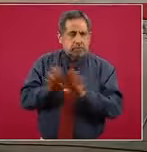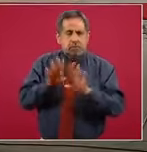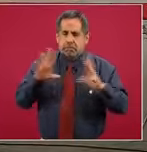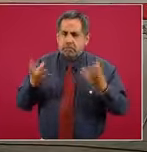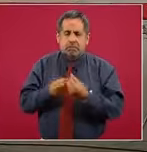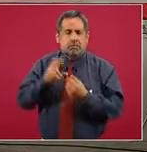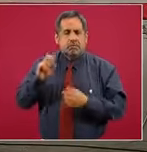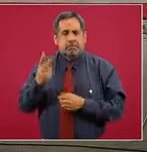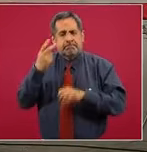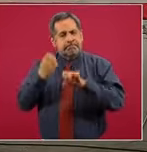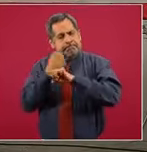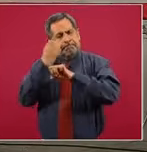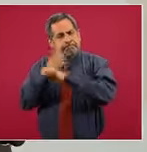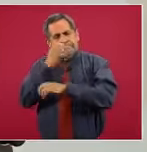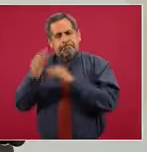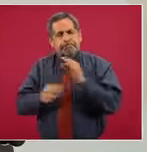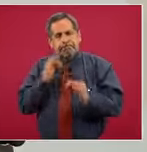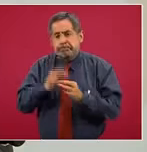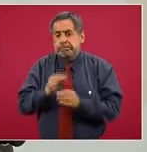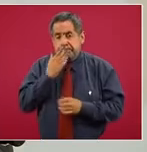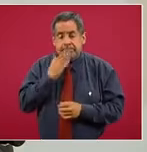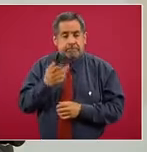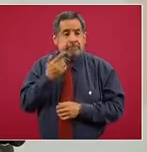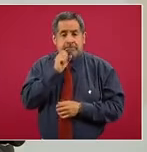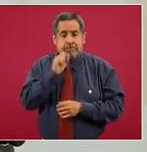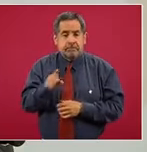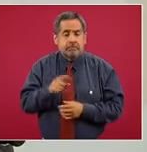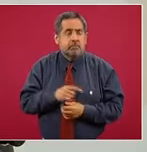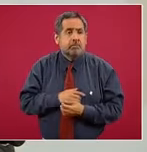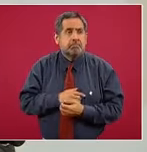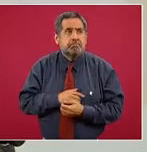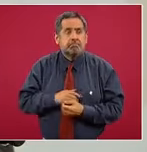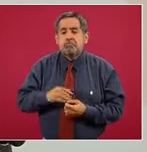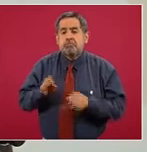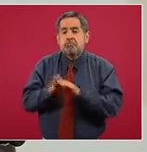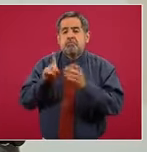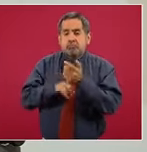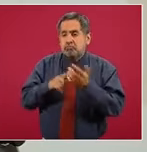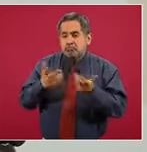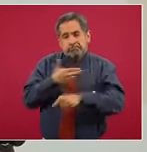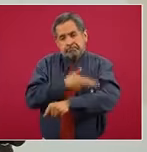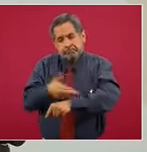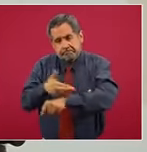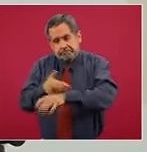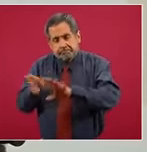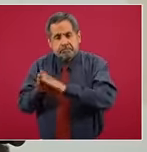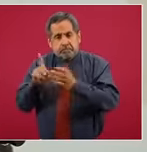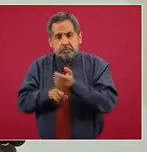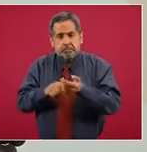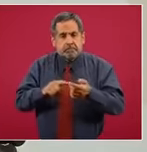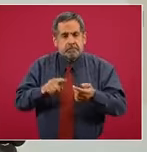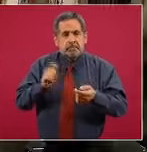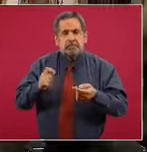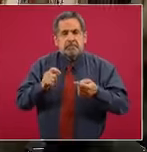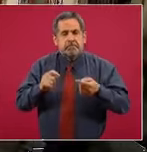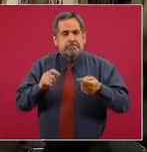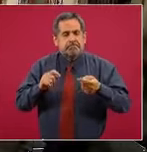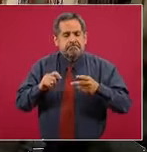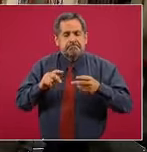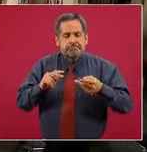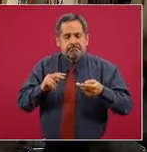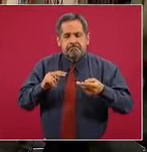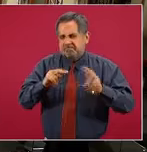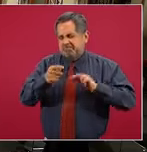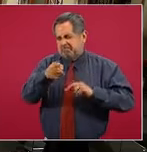32 entidades federativas y lo que se ha hecho ha sido al revés. Se ve